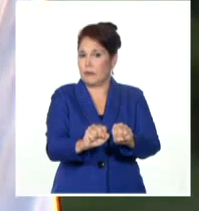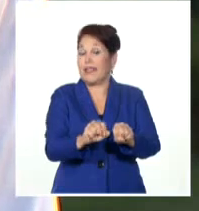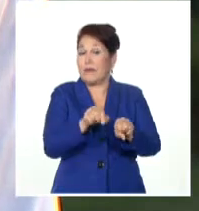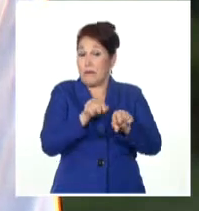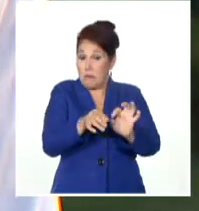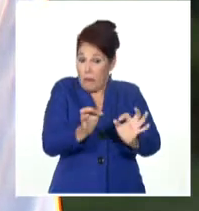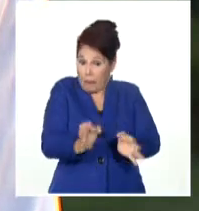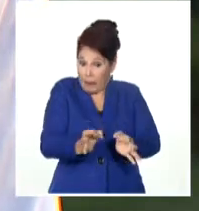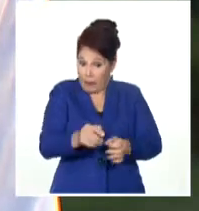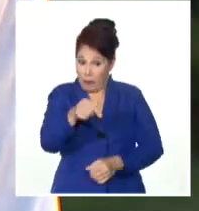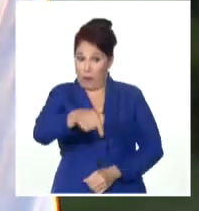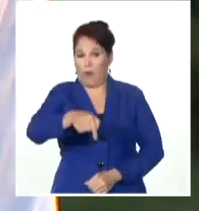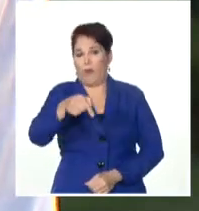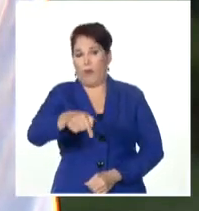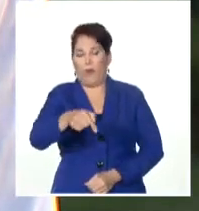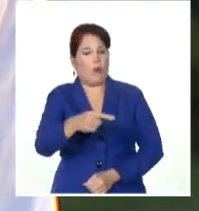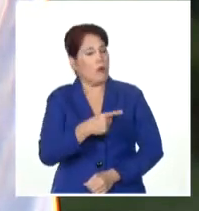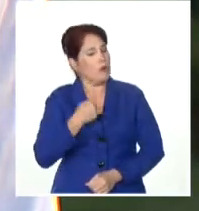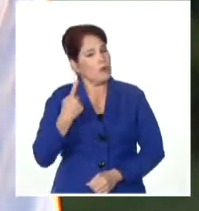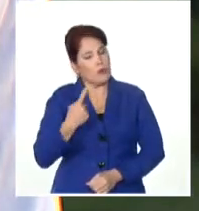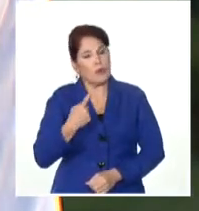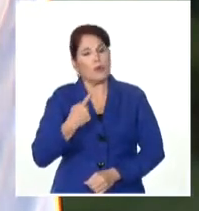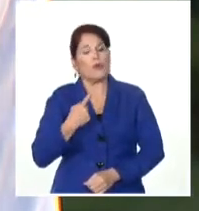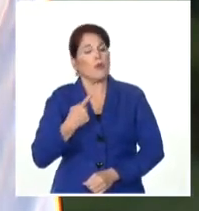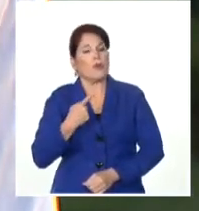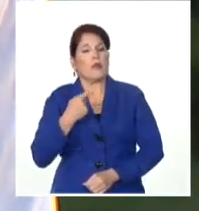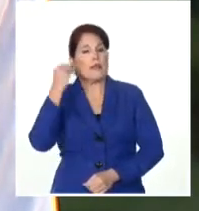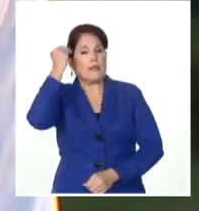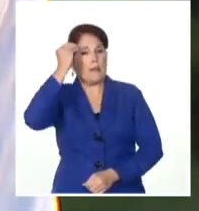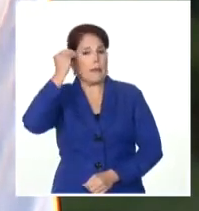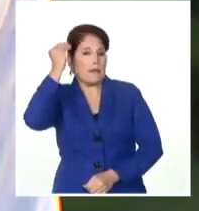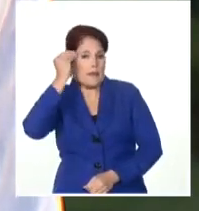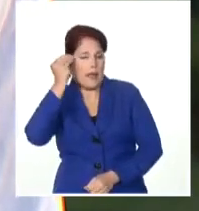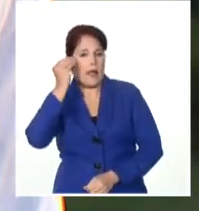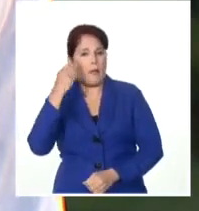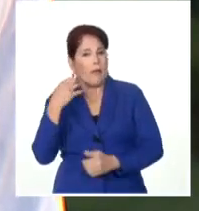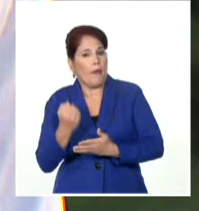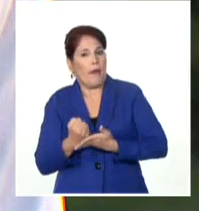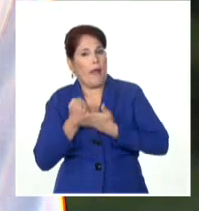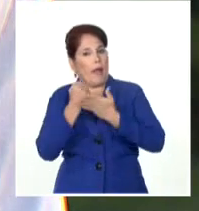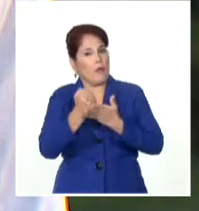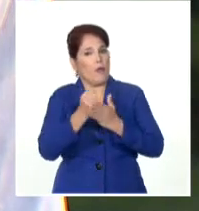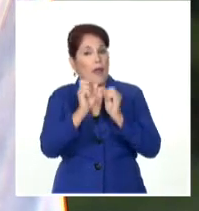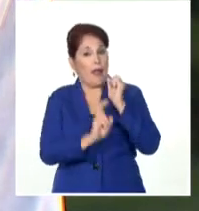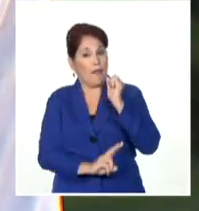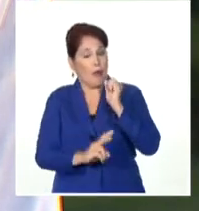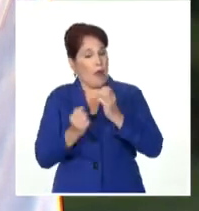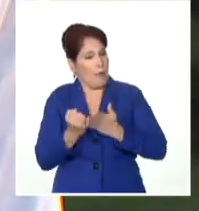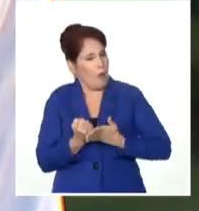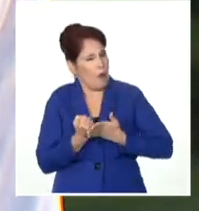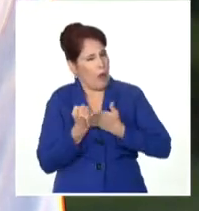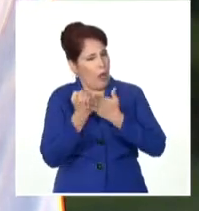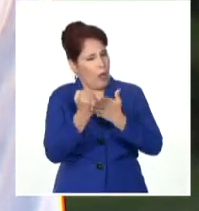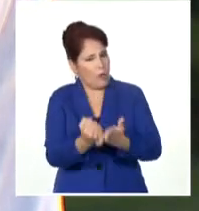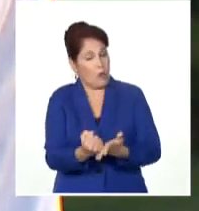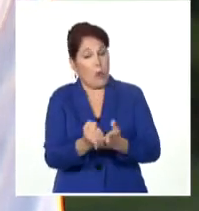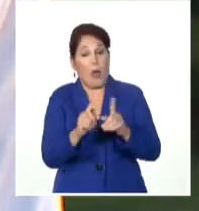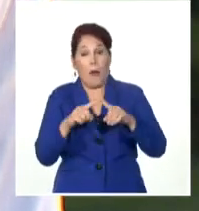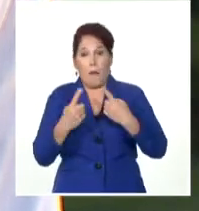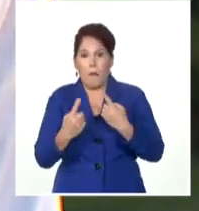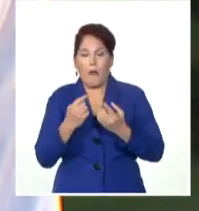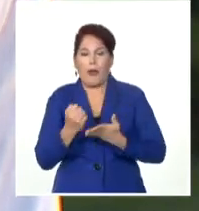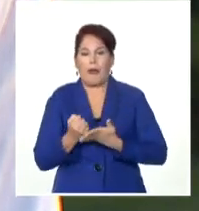Por eso, valoramos altamente la contribución de la República de Cuba a la lucha contra